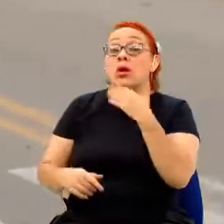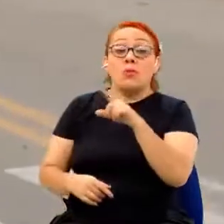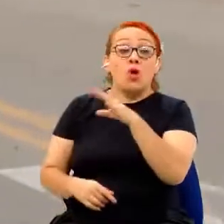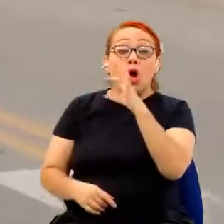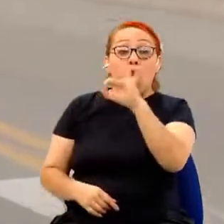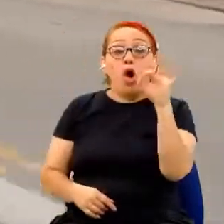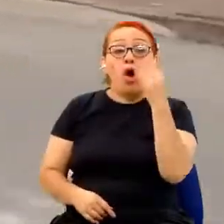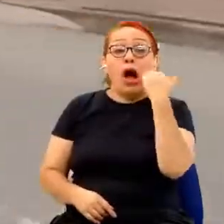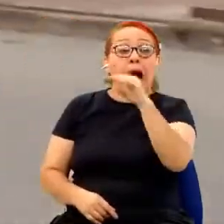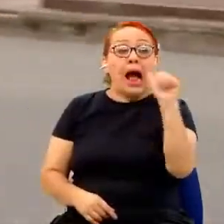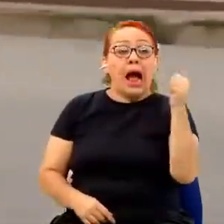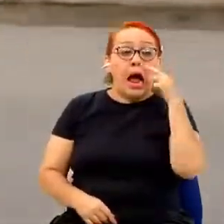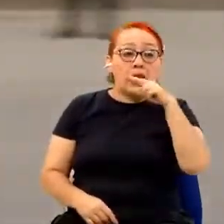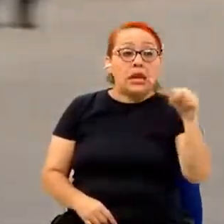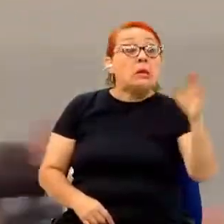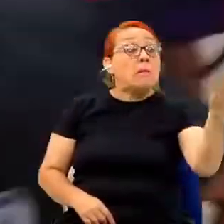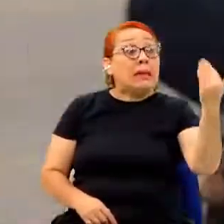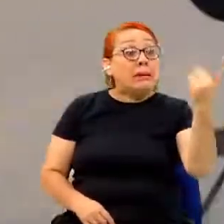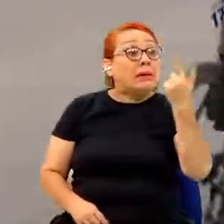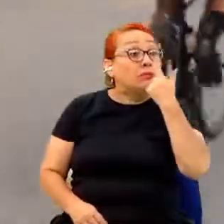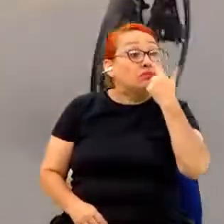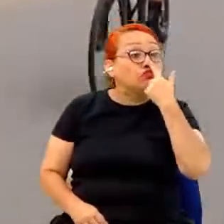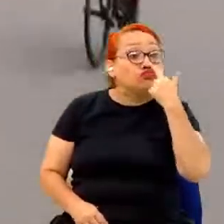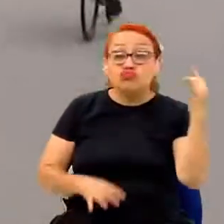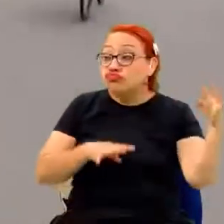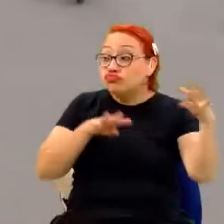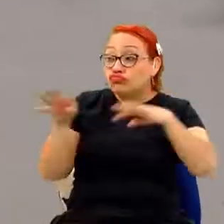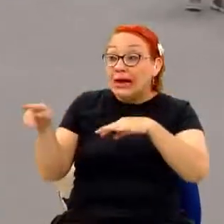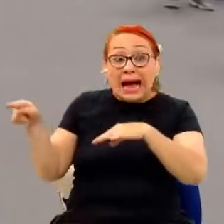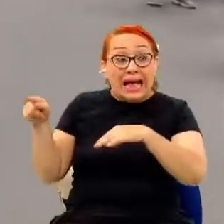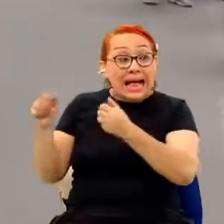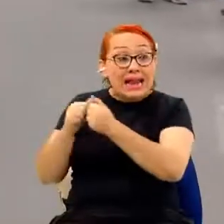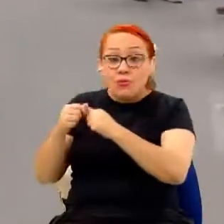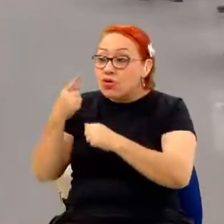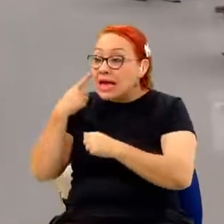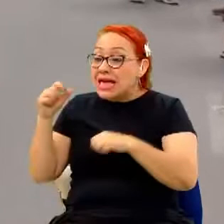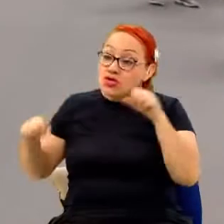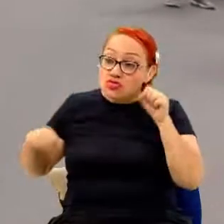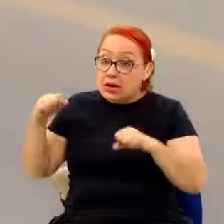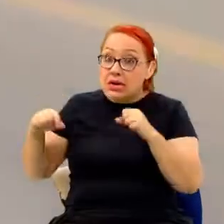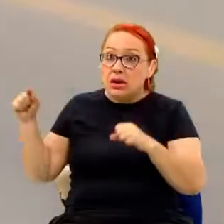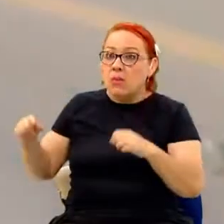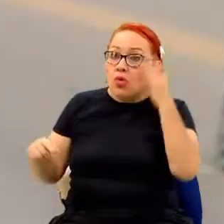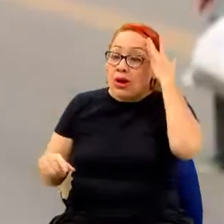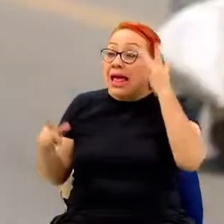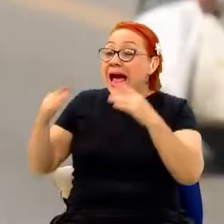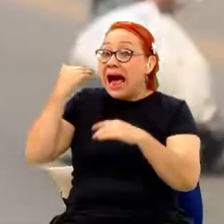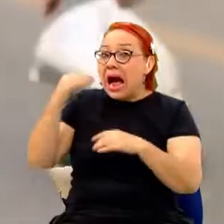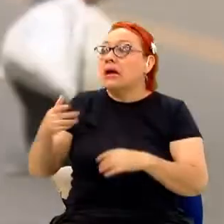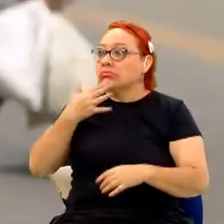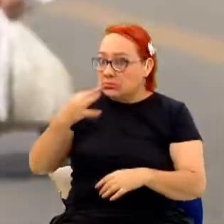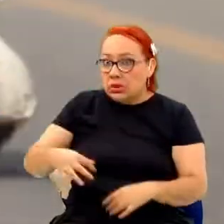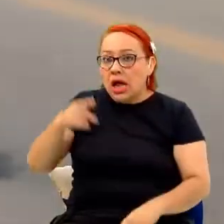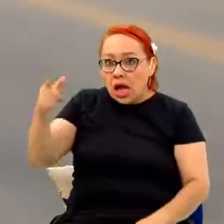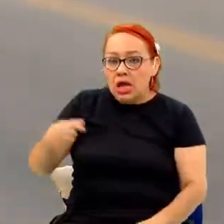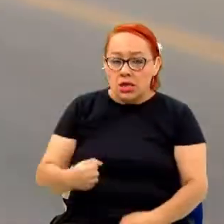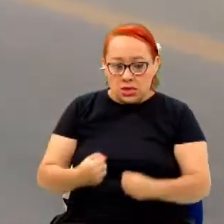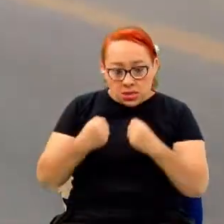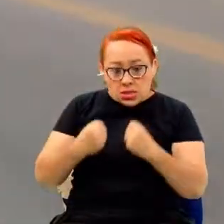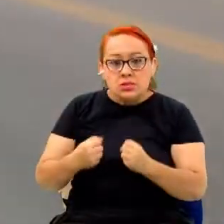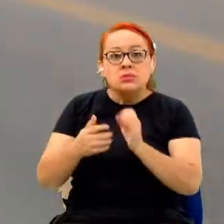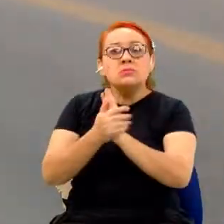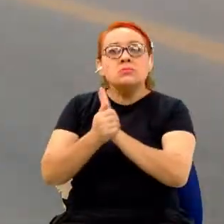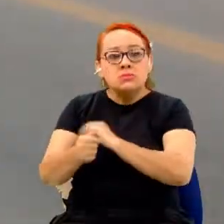los niños, a todo mundo, a que comience a ver la importancia del deporte. Aquí vemos unas niñas que en verdad se hacen un